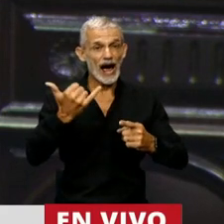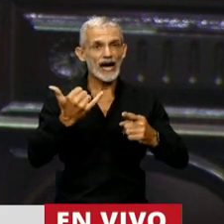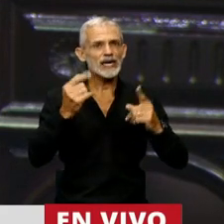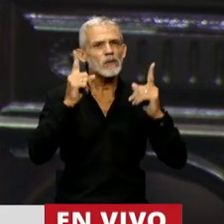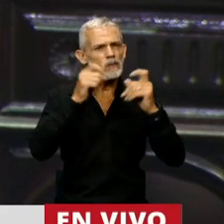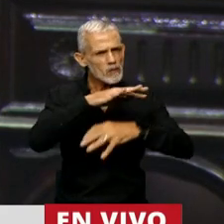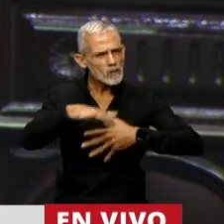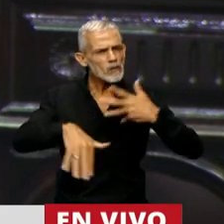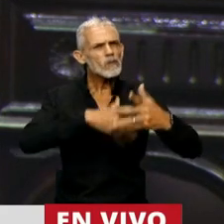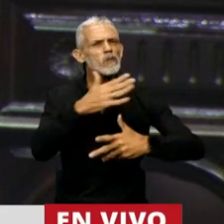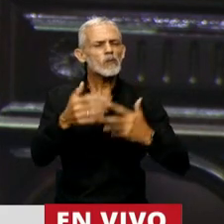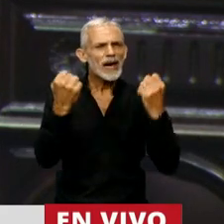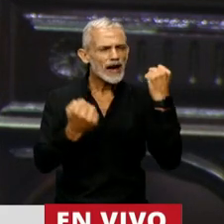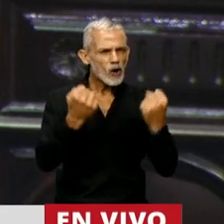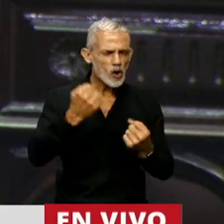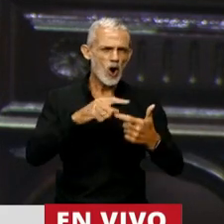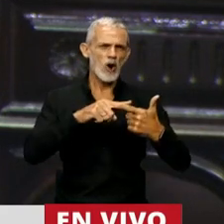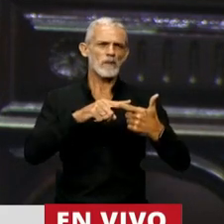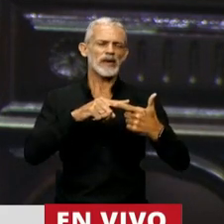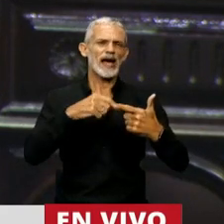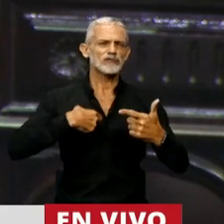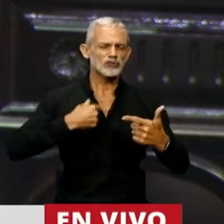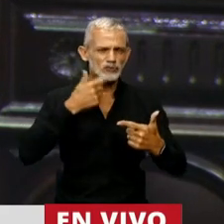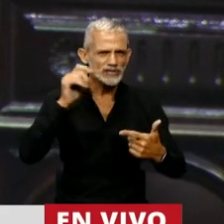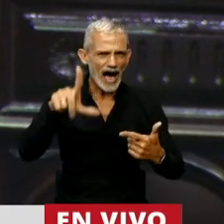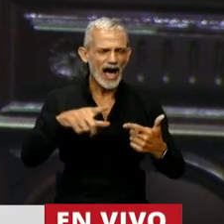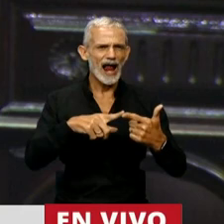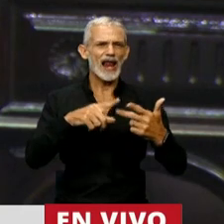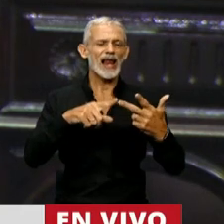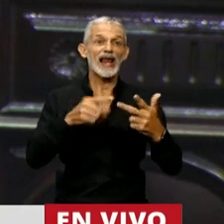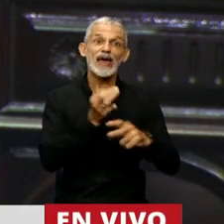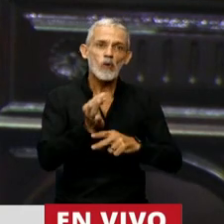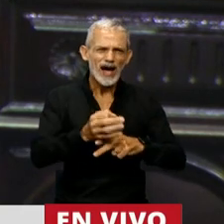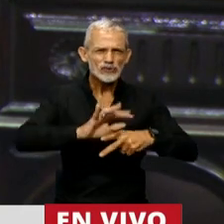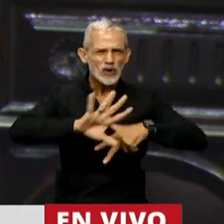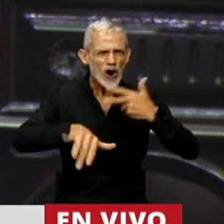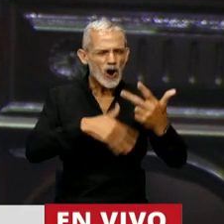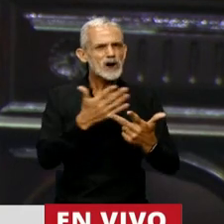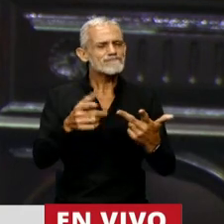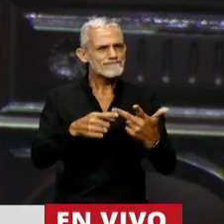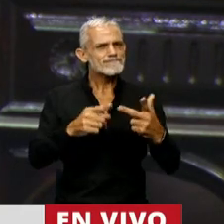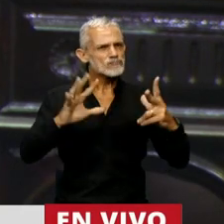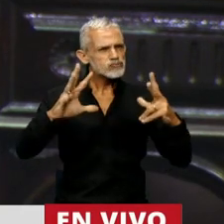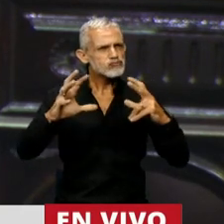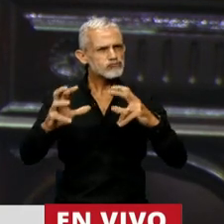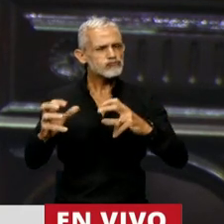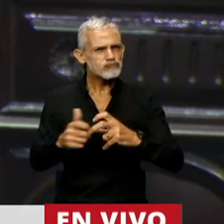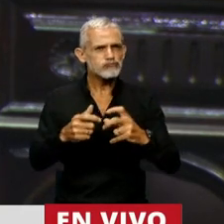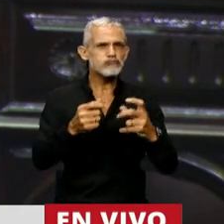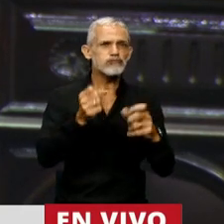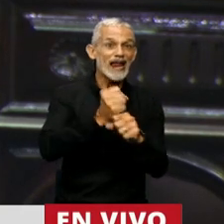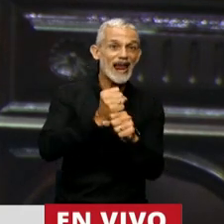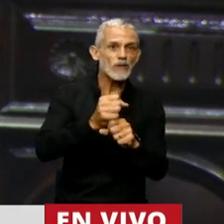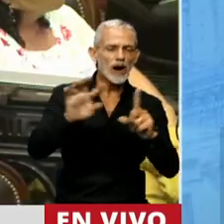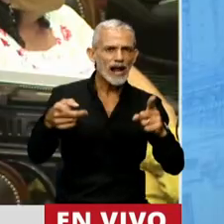una crisis económica, social, educativa y laboral